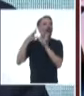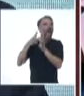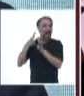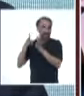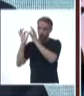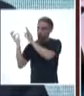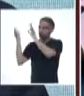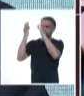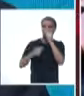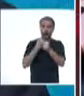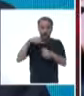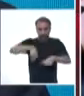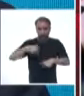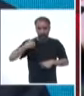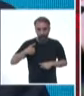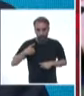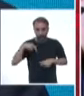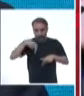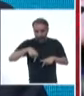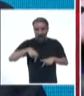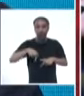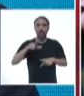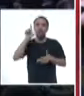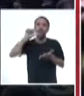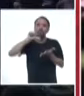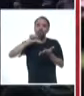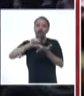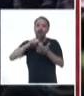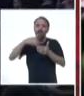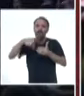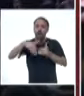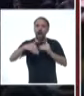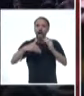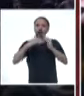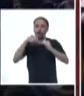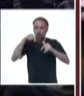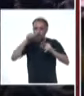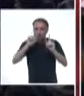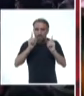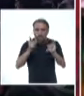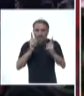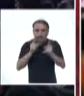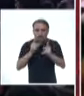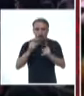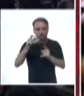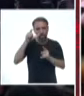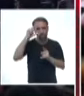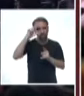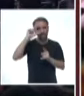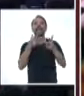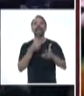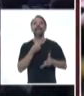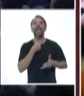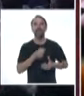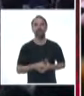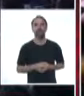el salario mandar a los chicos a las escuelas Y además que los chicos puedan estudiar los jóvenes puedan estudiar las carreras que